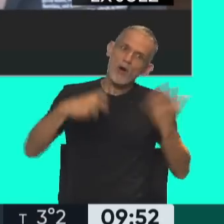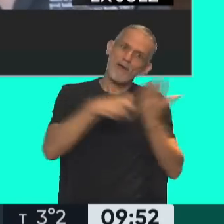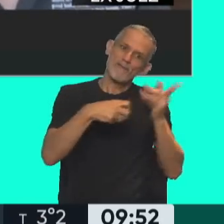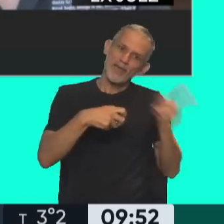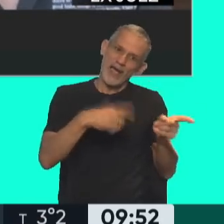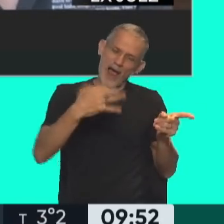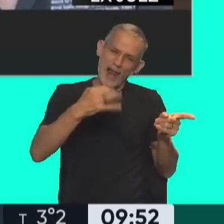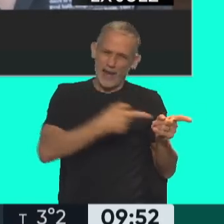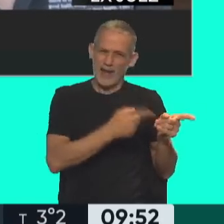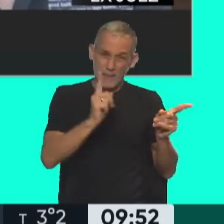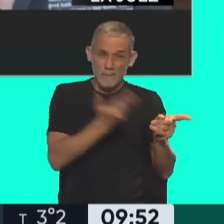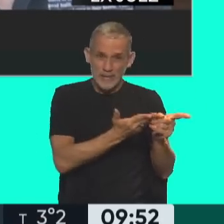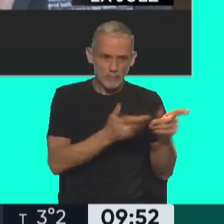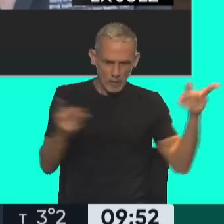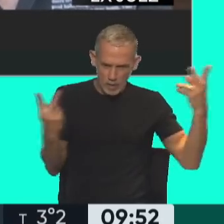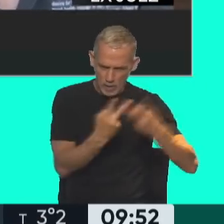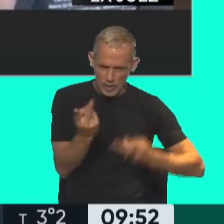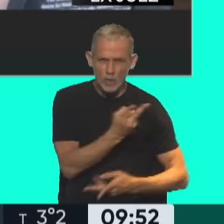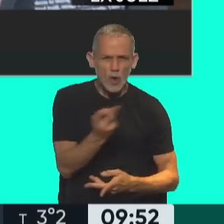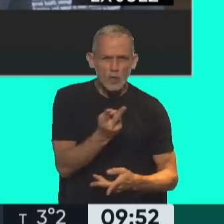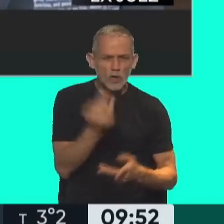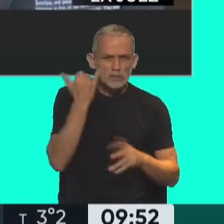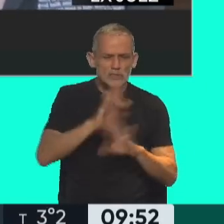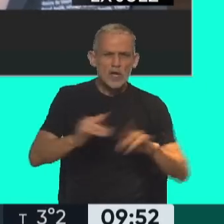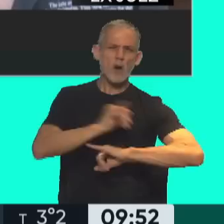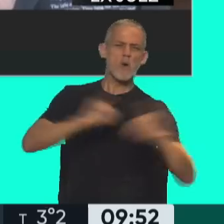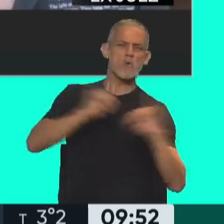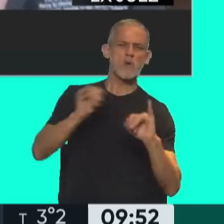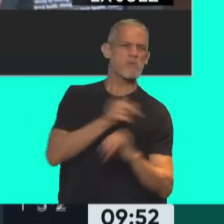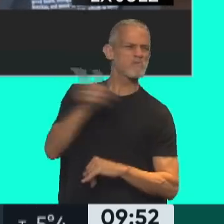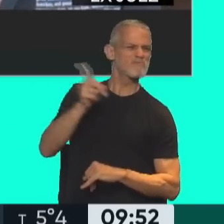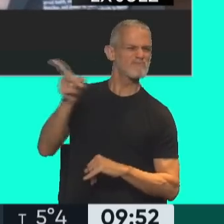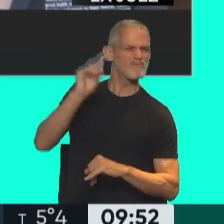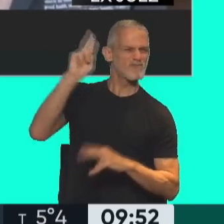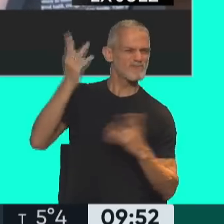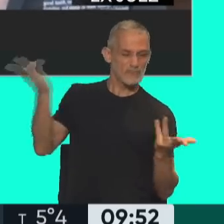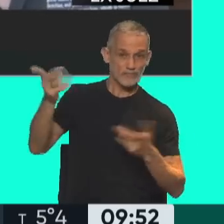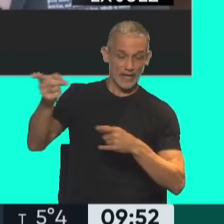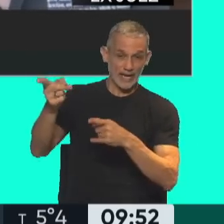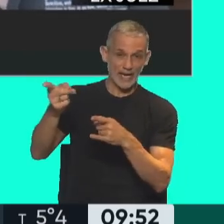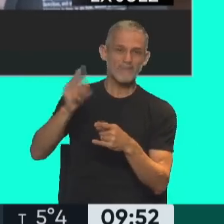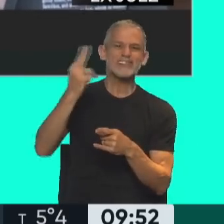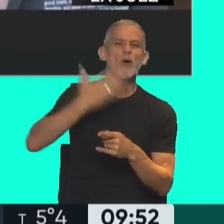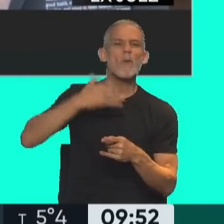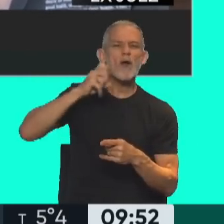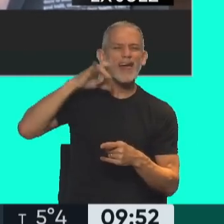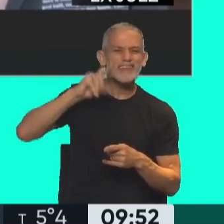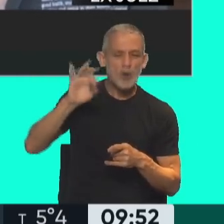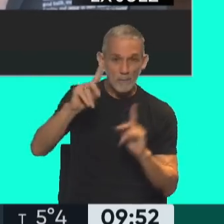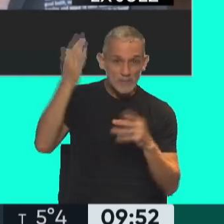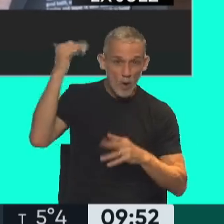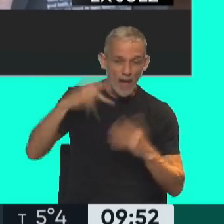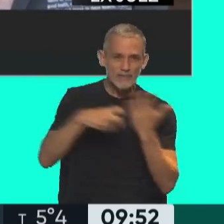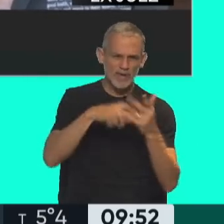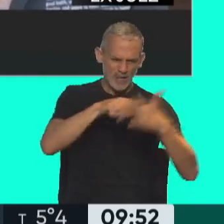tiene que investigar y admirar realizaba esa campaña también con el fallecido juego nadie de modo que la responsabilidad del